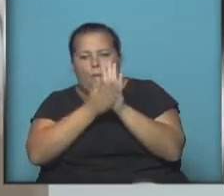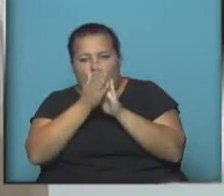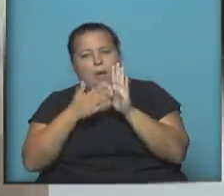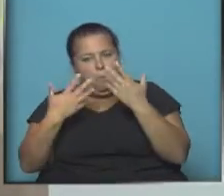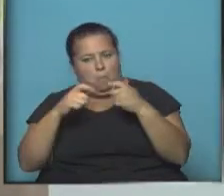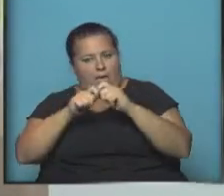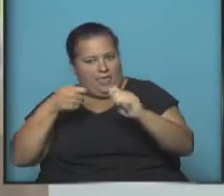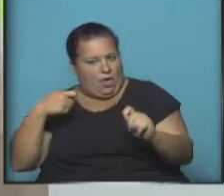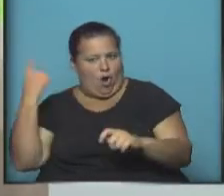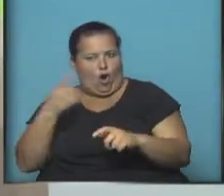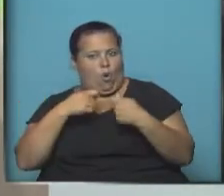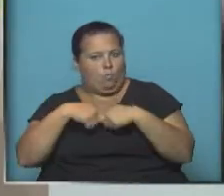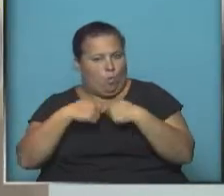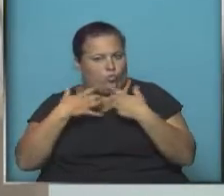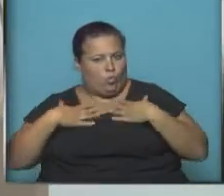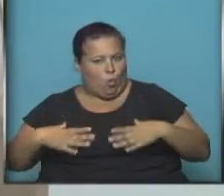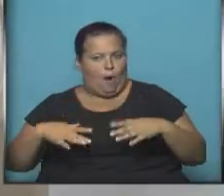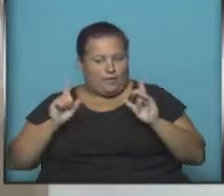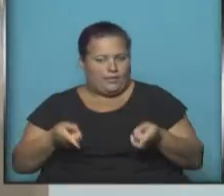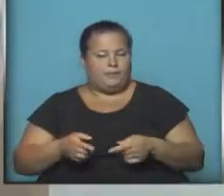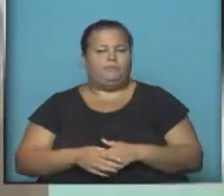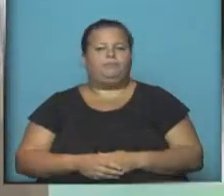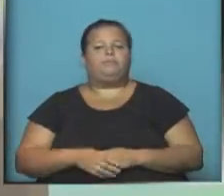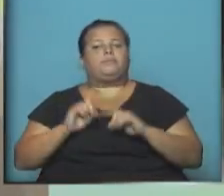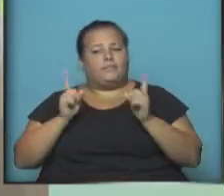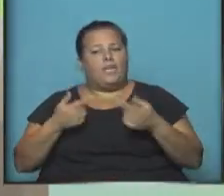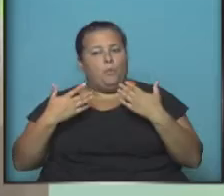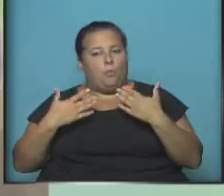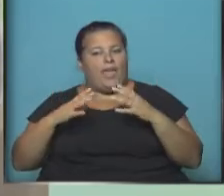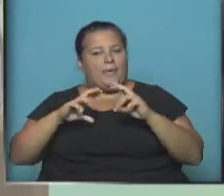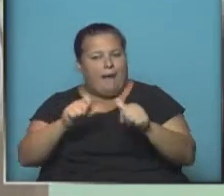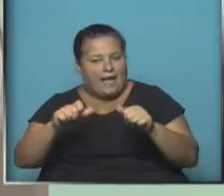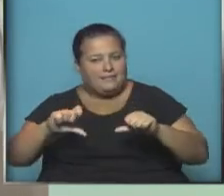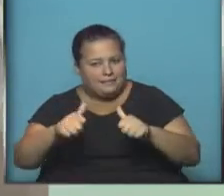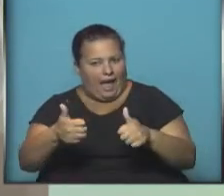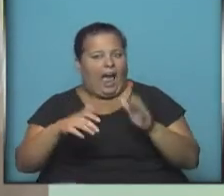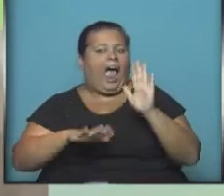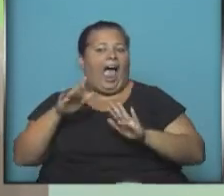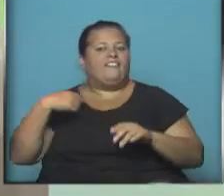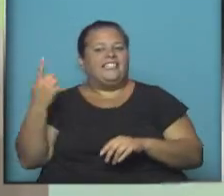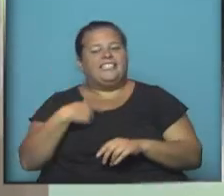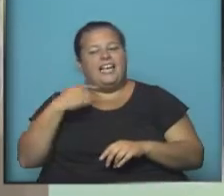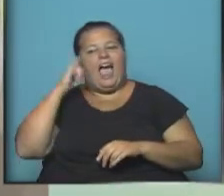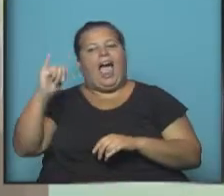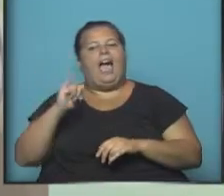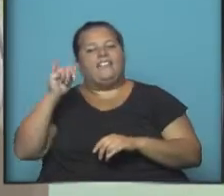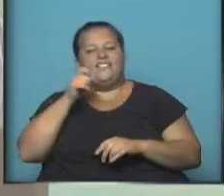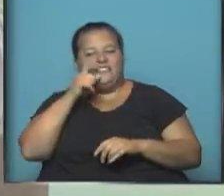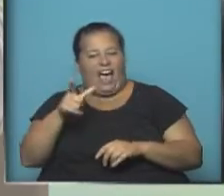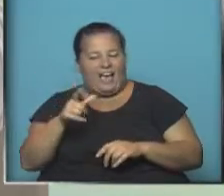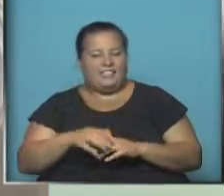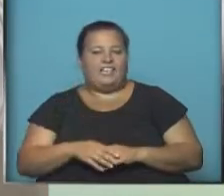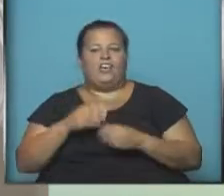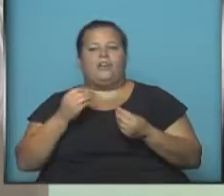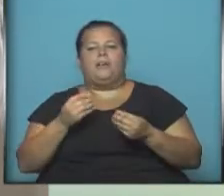puede elongar como cualquier otro músculo, otra fascia del cuerpo. Y también se lo puede masajear. A veces nosotros le damos indicaciones sencillas